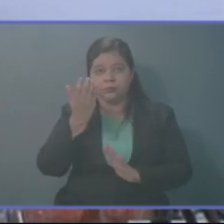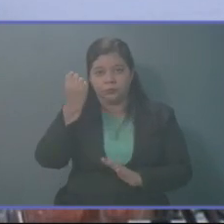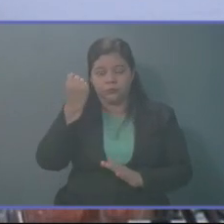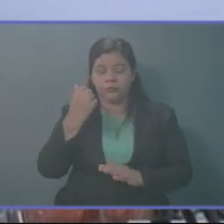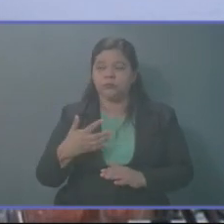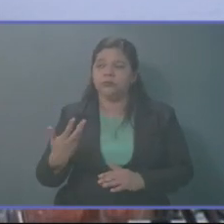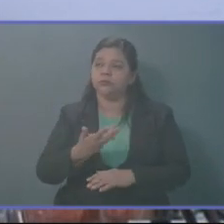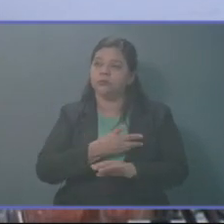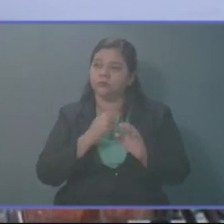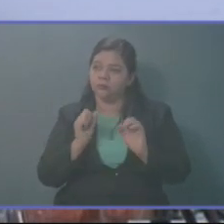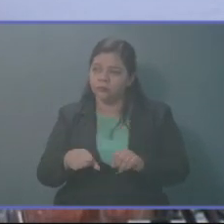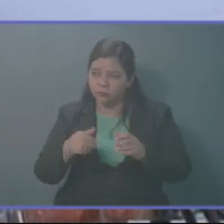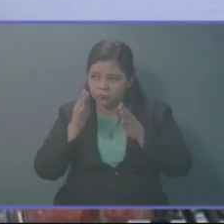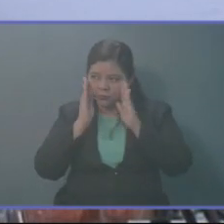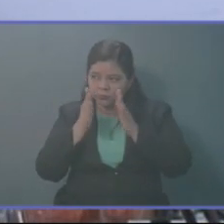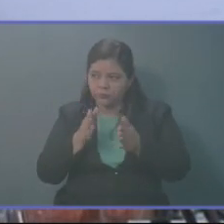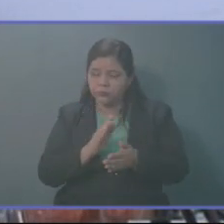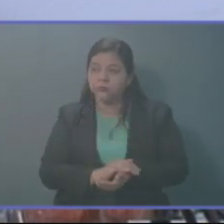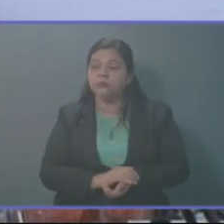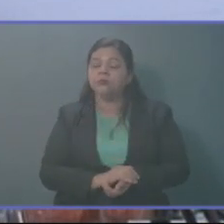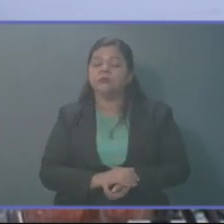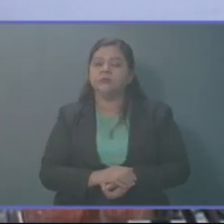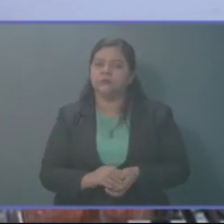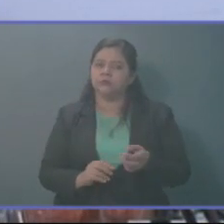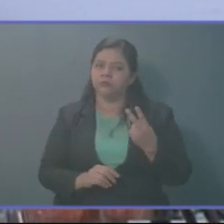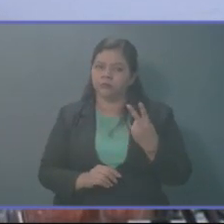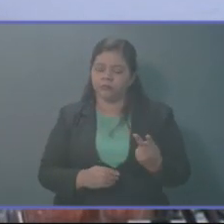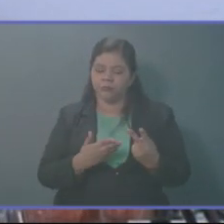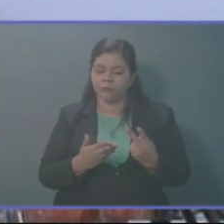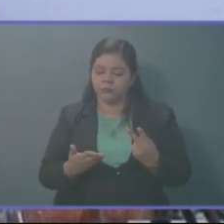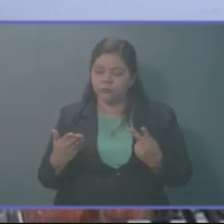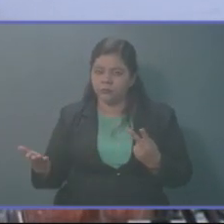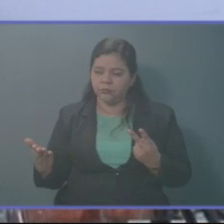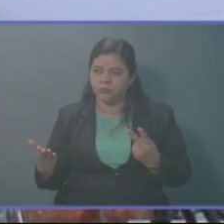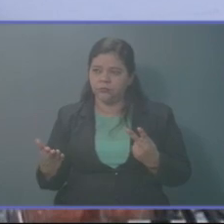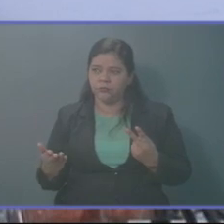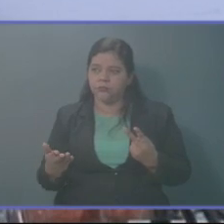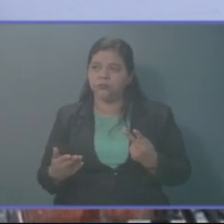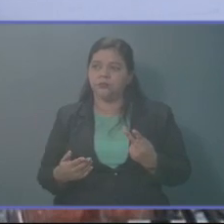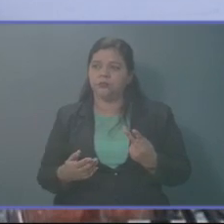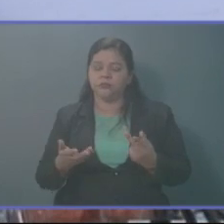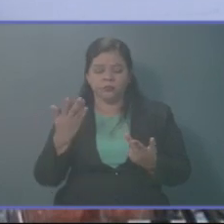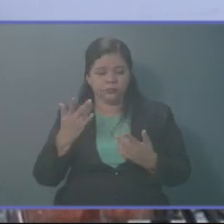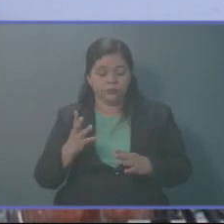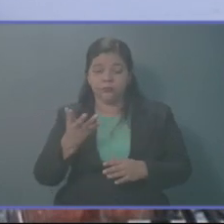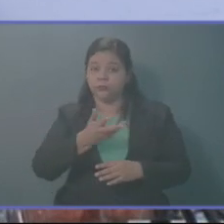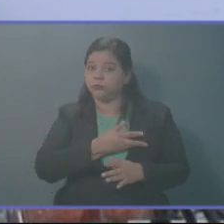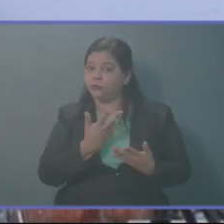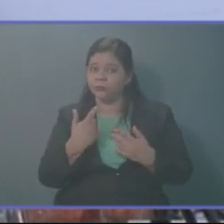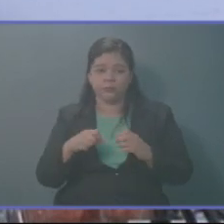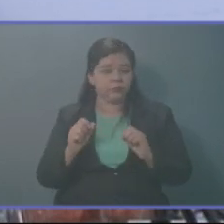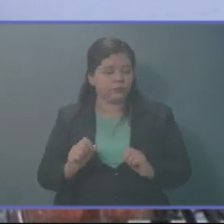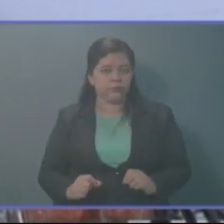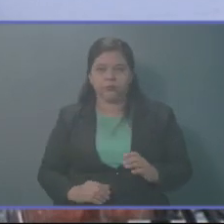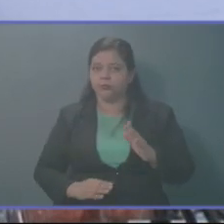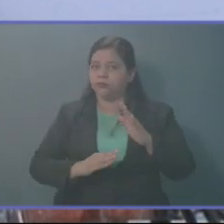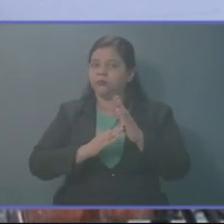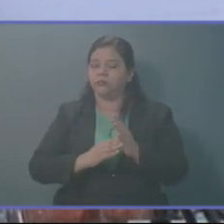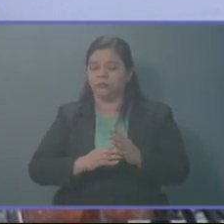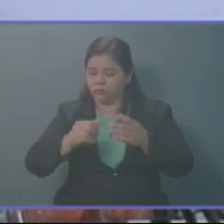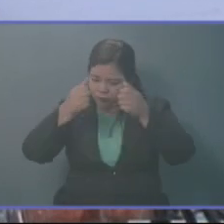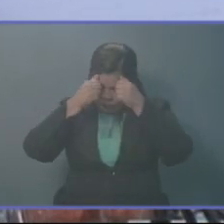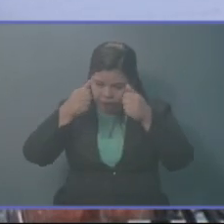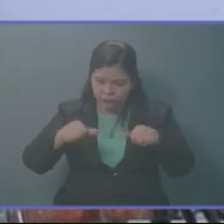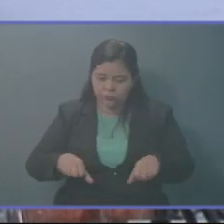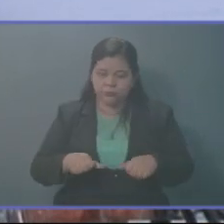de tomarlo en cuenta. Pero estas dos cosas son dos elementos que no nos pueden detener la aprobación.